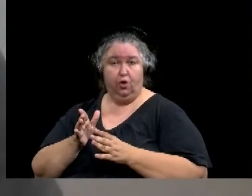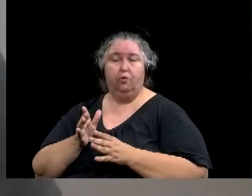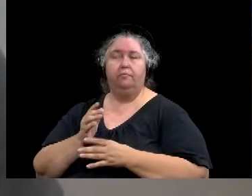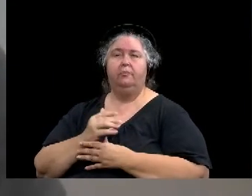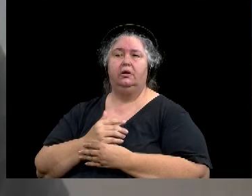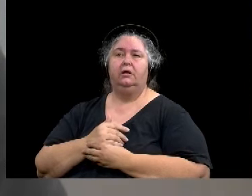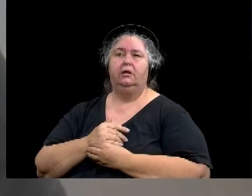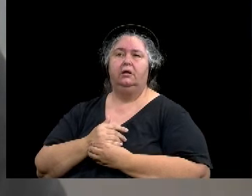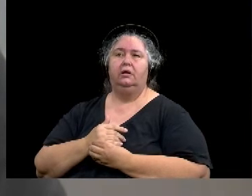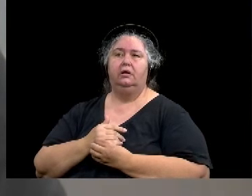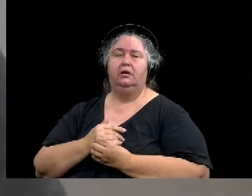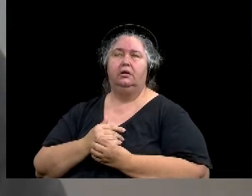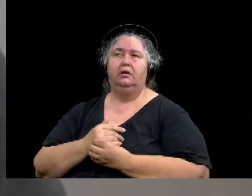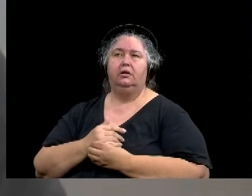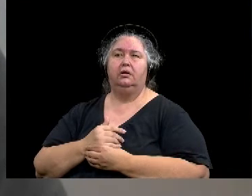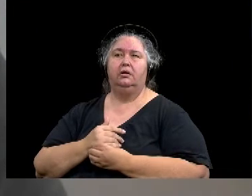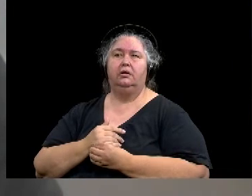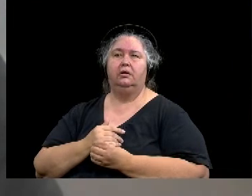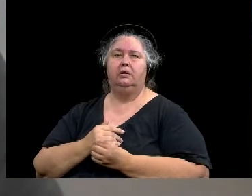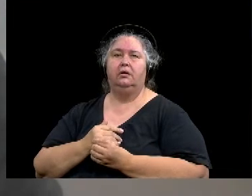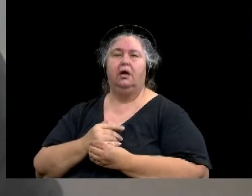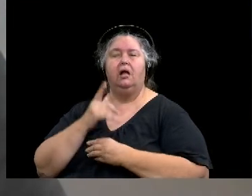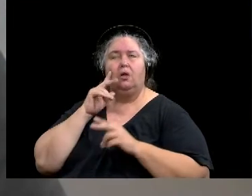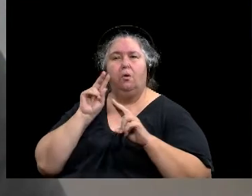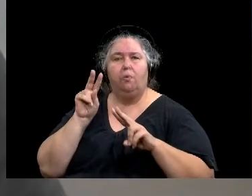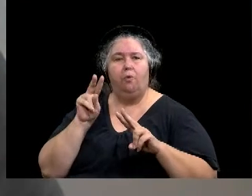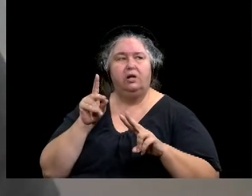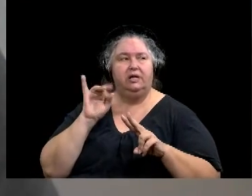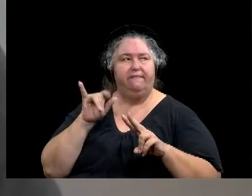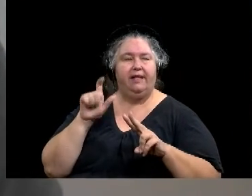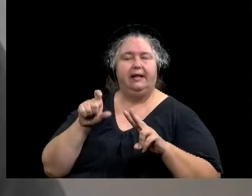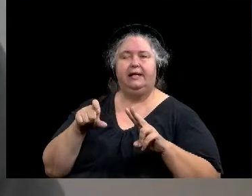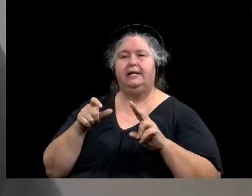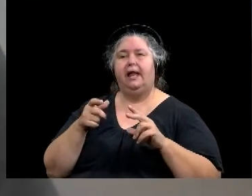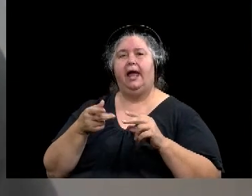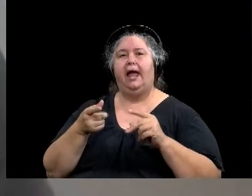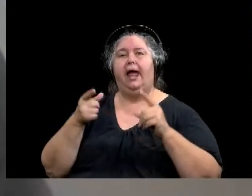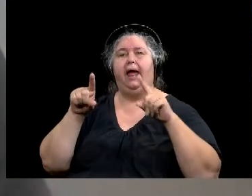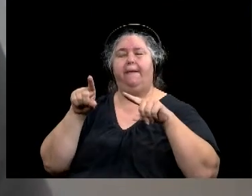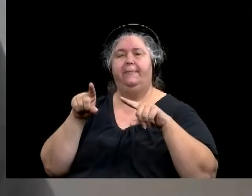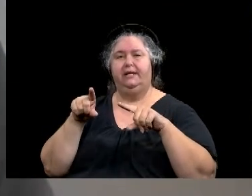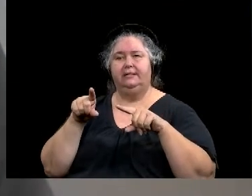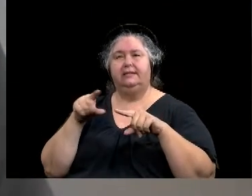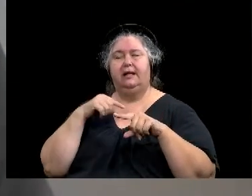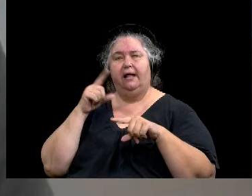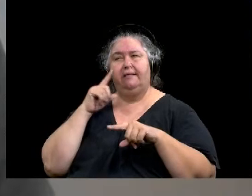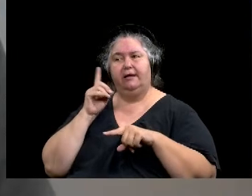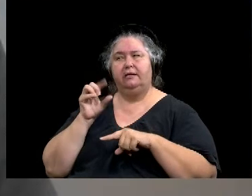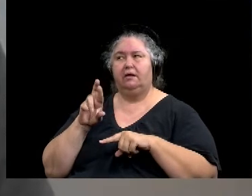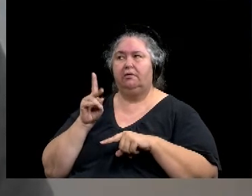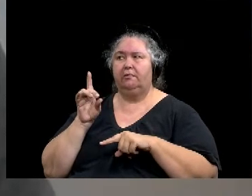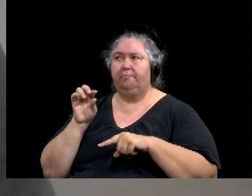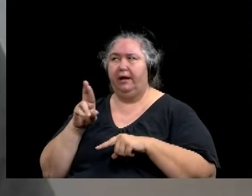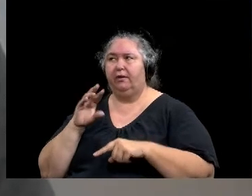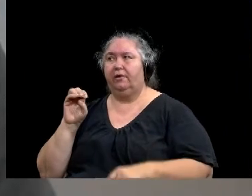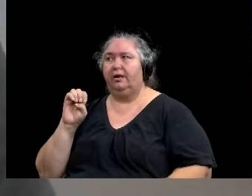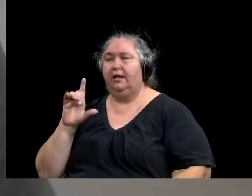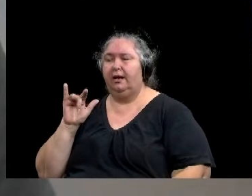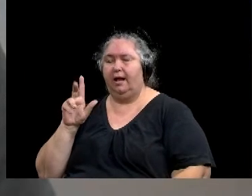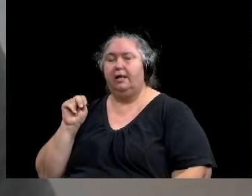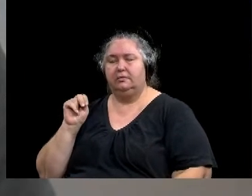estamos trabajando en la capacidad de todos y si es necesario hay campo para estos